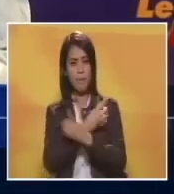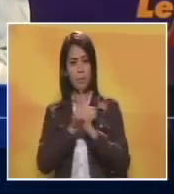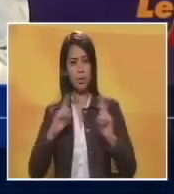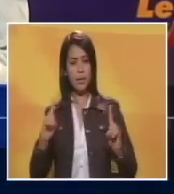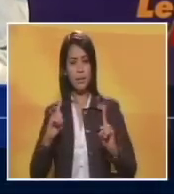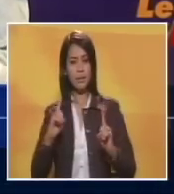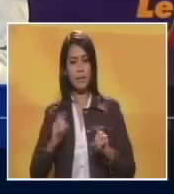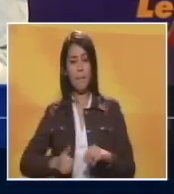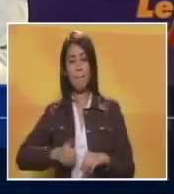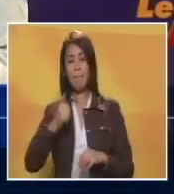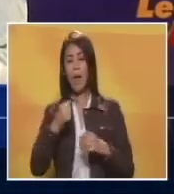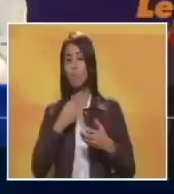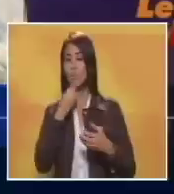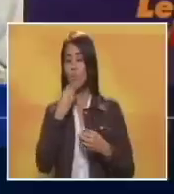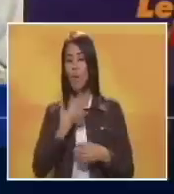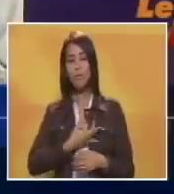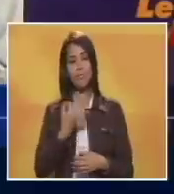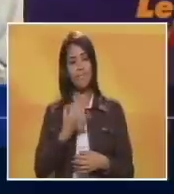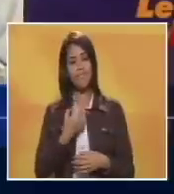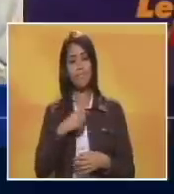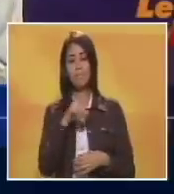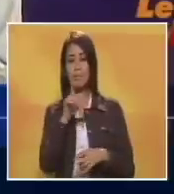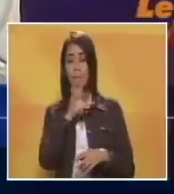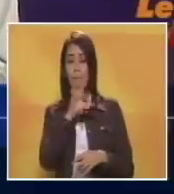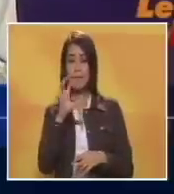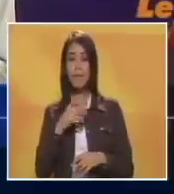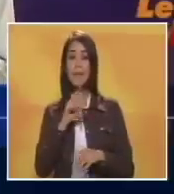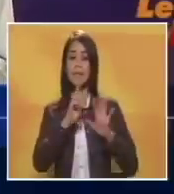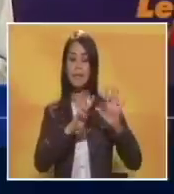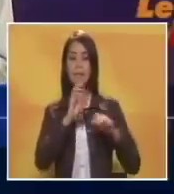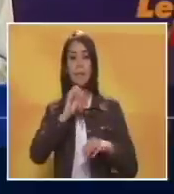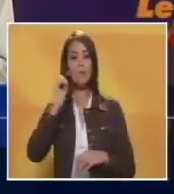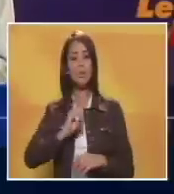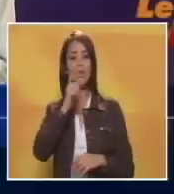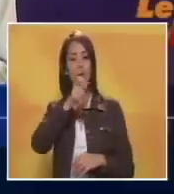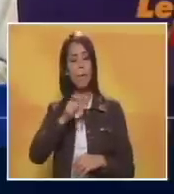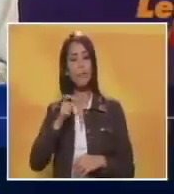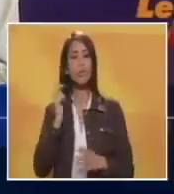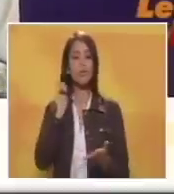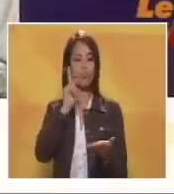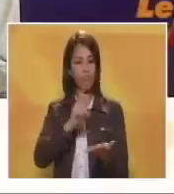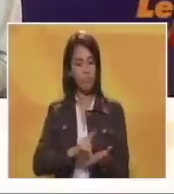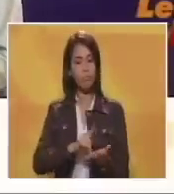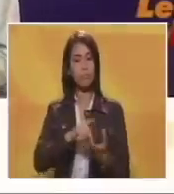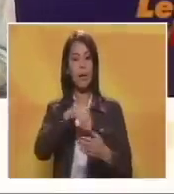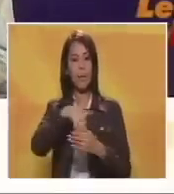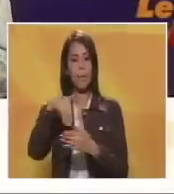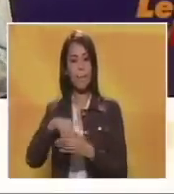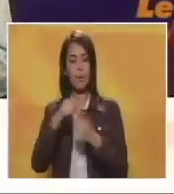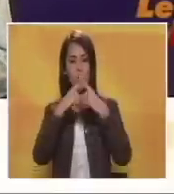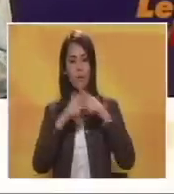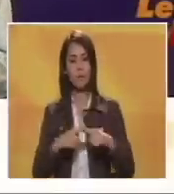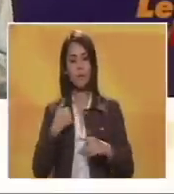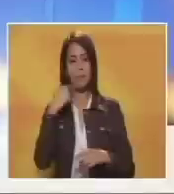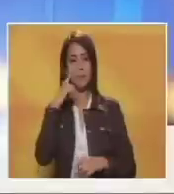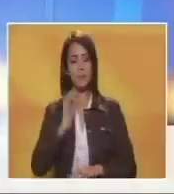democracia más sólida de la región y aseguró que 70% de la población tiene intenciones de votar, según las encuestas que